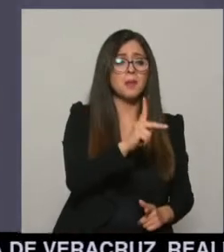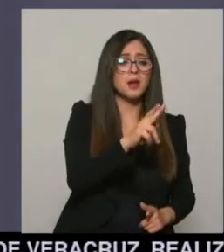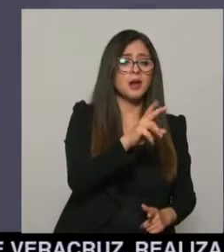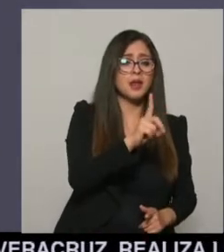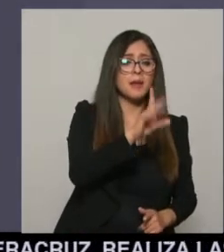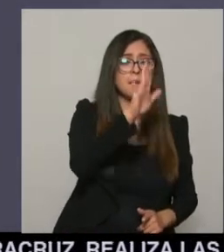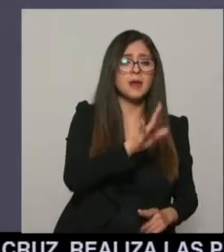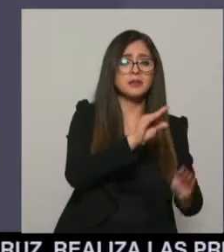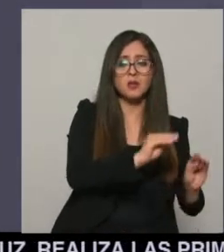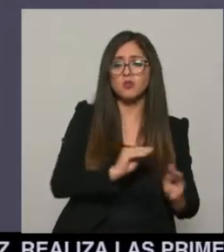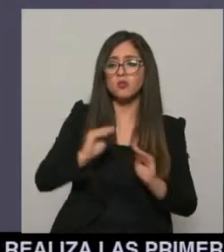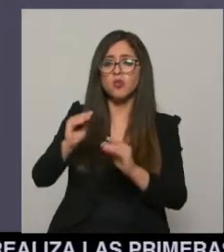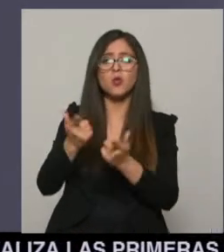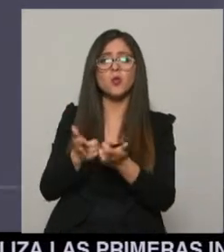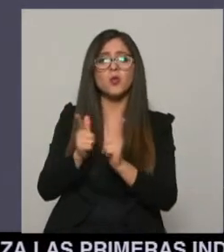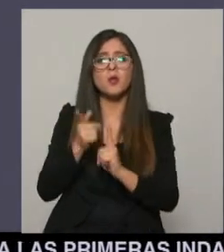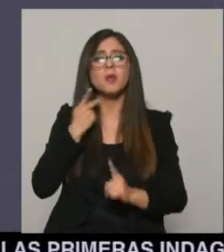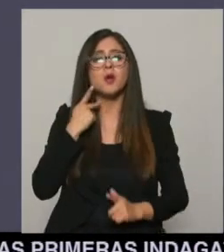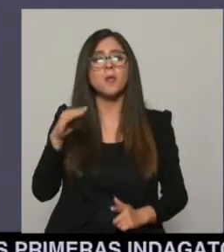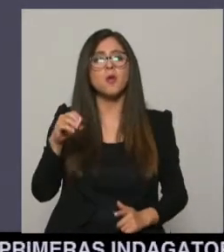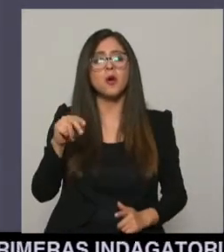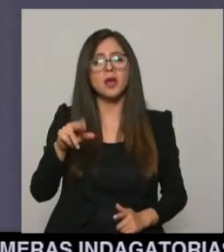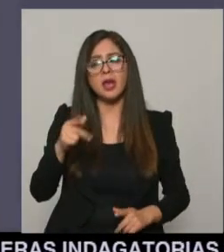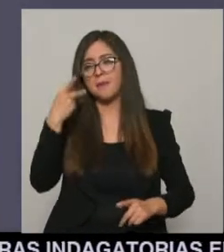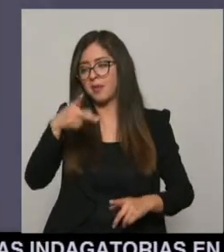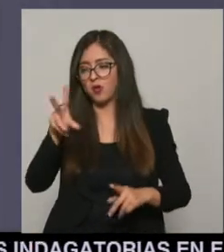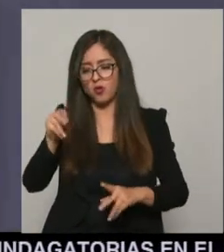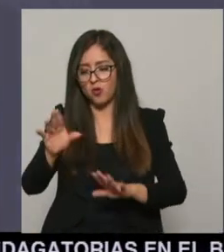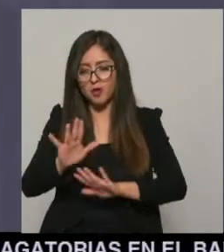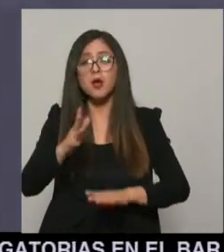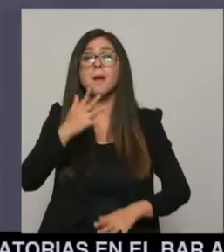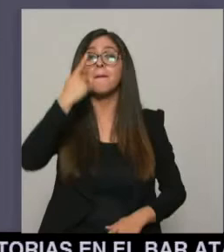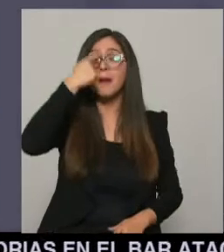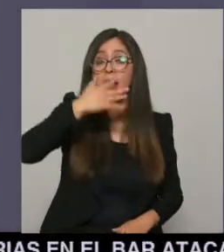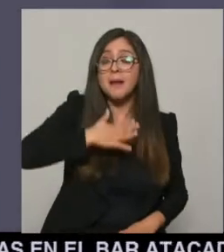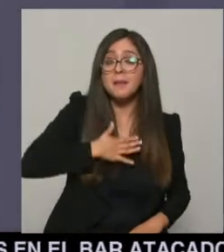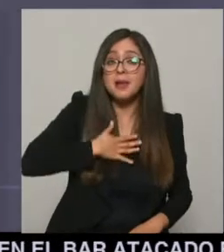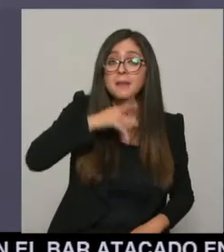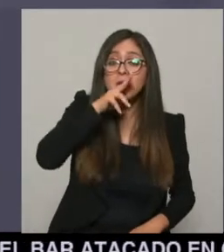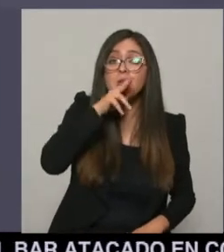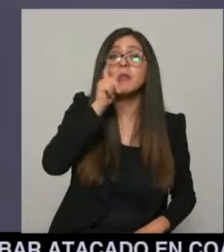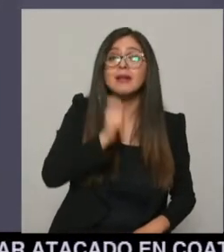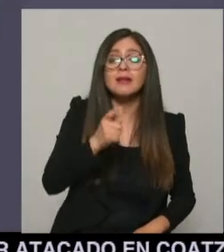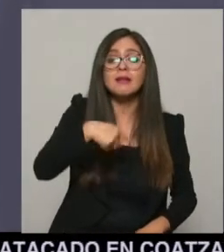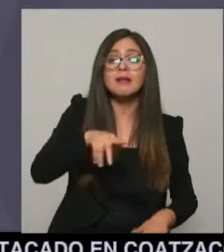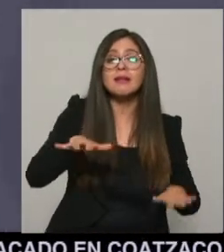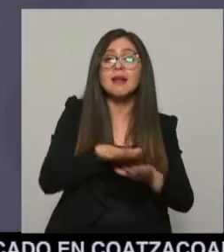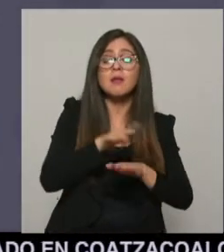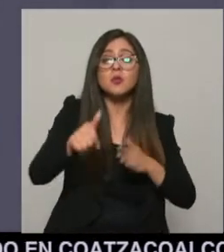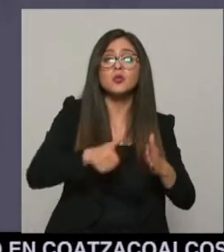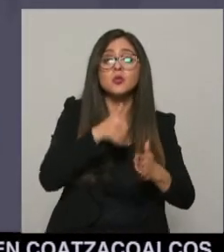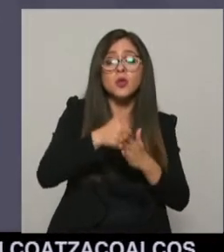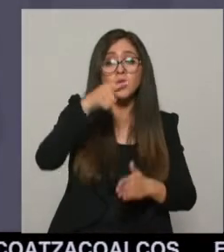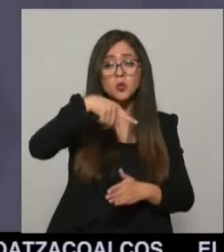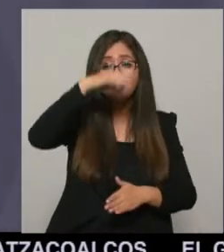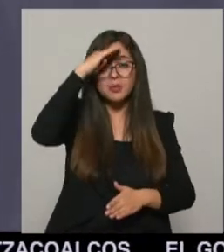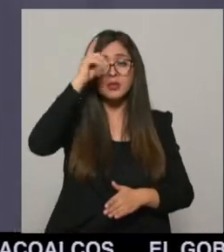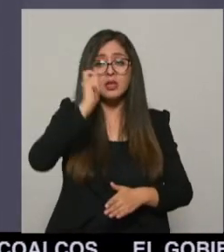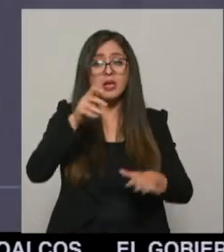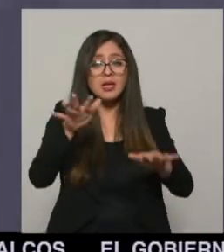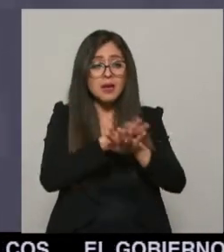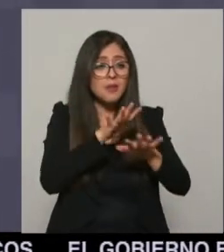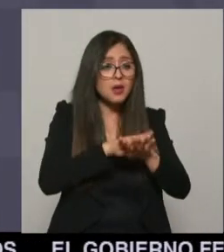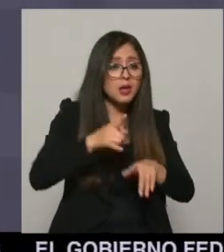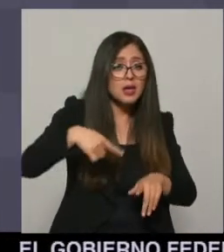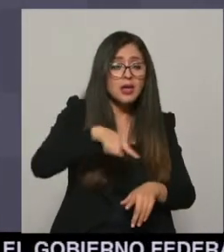ahí, pero no es el caso. A mí lo que me preocupa, y lo tengo que decir, es que realmente hay un cambio en la ciudad, no un cambio simplemente de colores, sino un